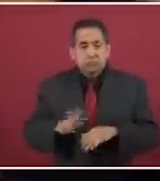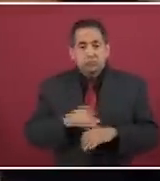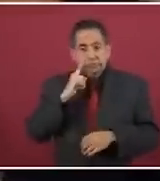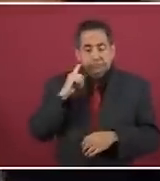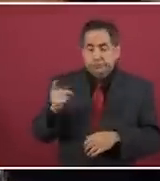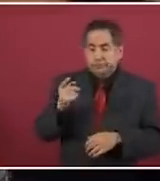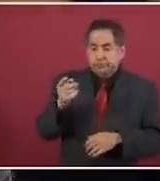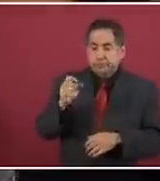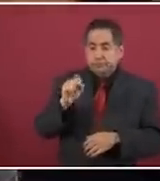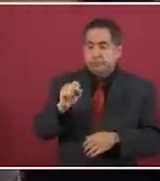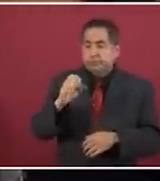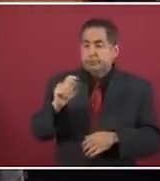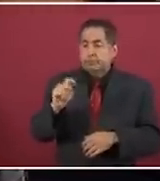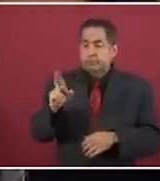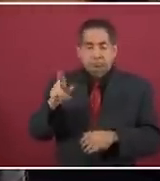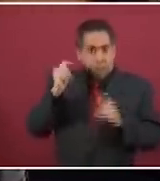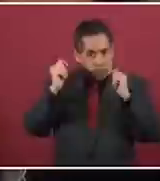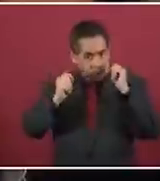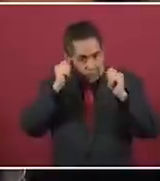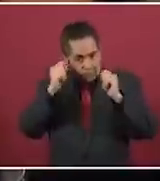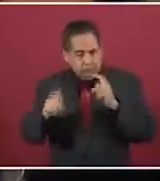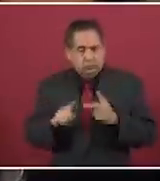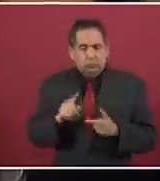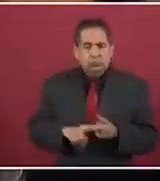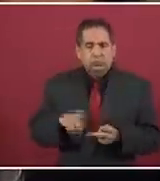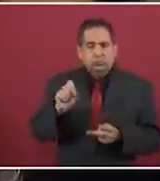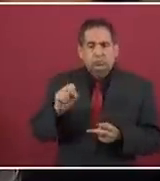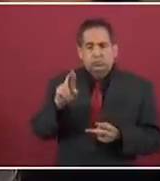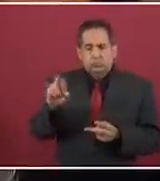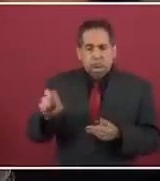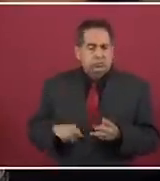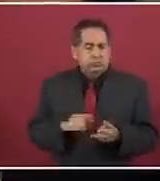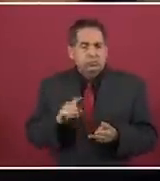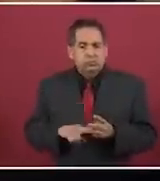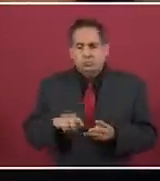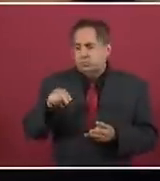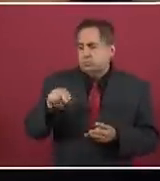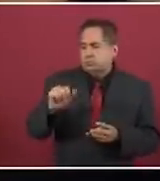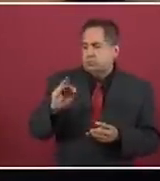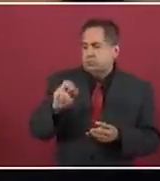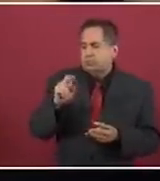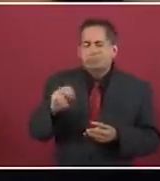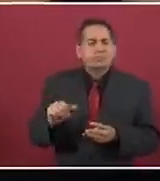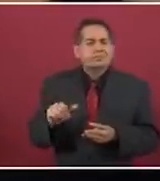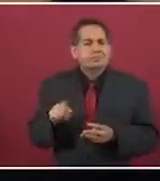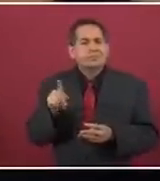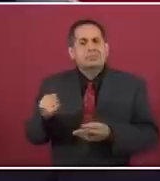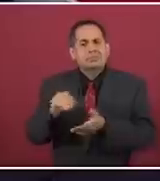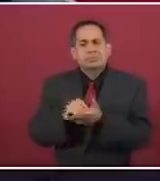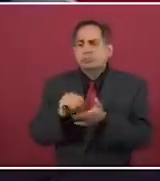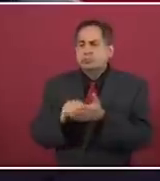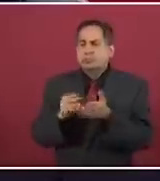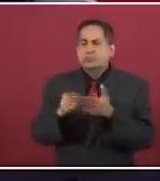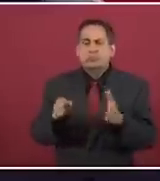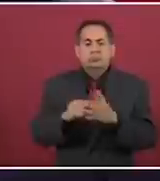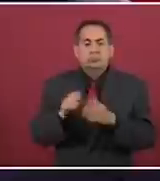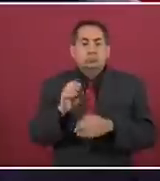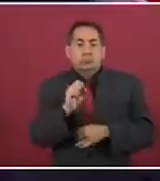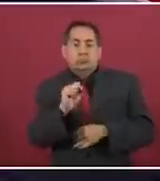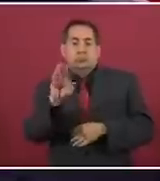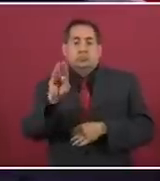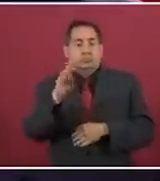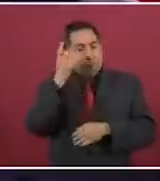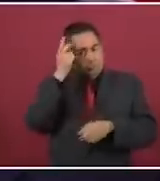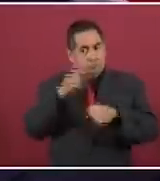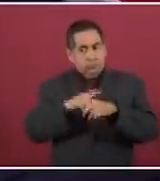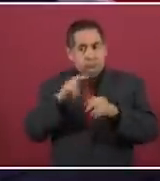de Turismo, en la Secretaría de Relaciones Exteriores, en Nacional Financiera, siguen habiendo puestos de subdirectores